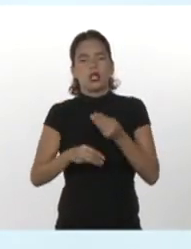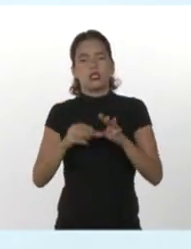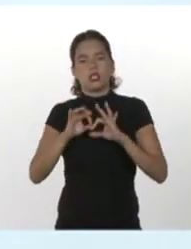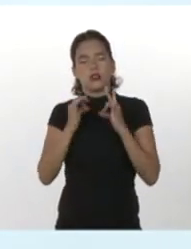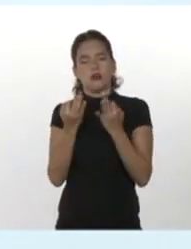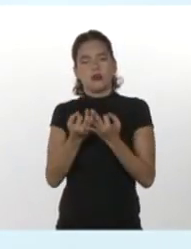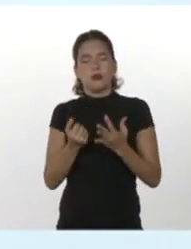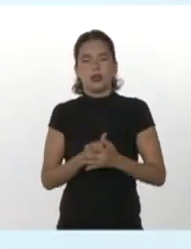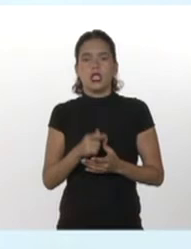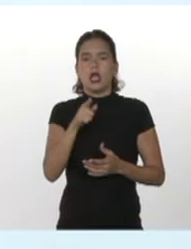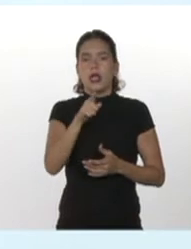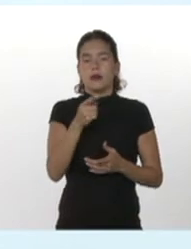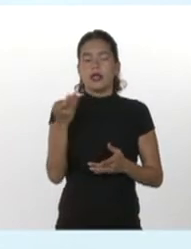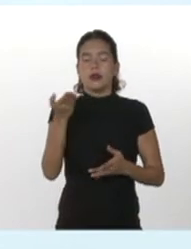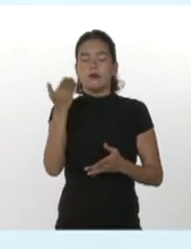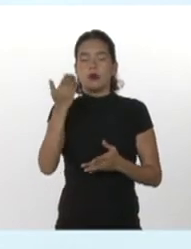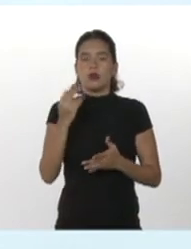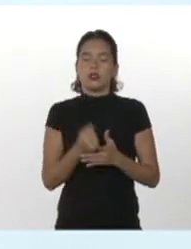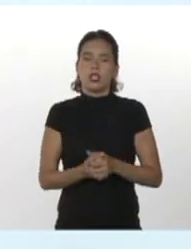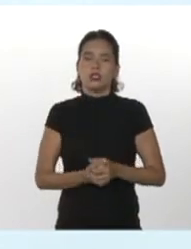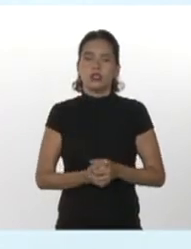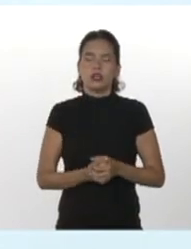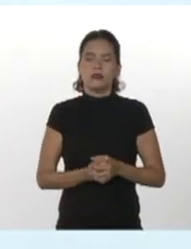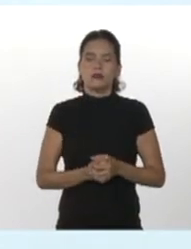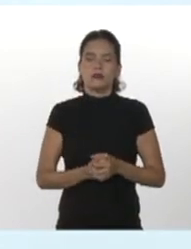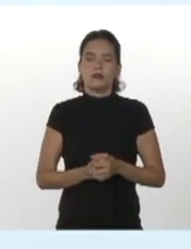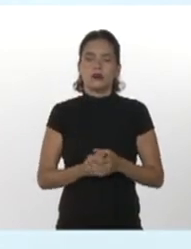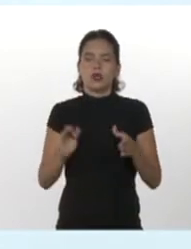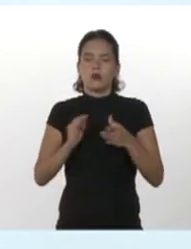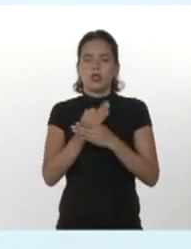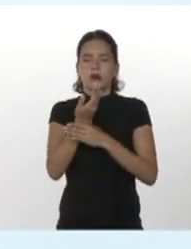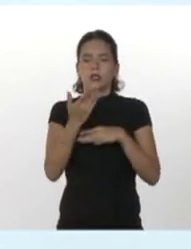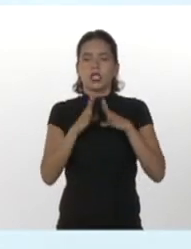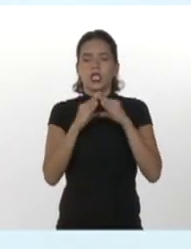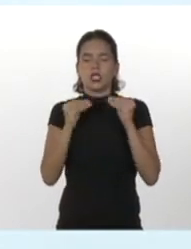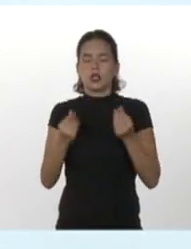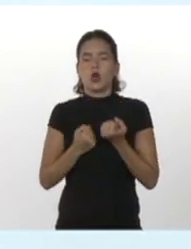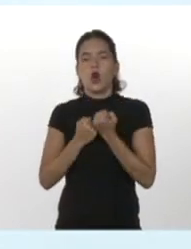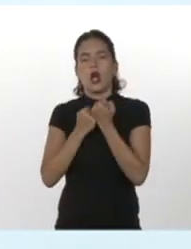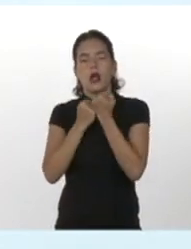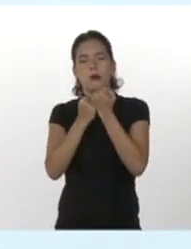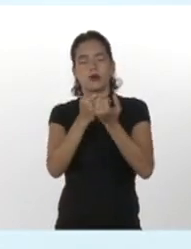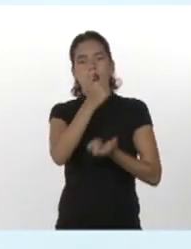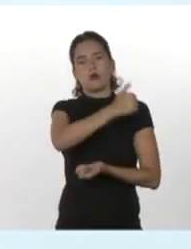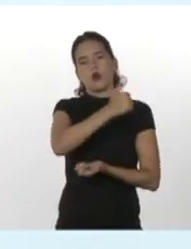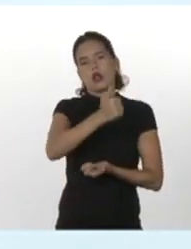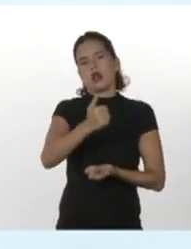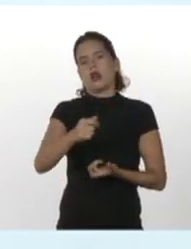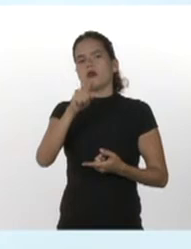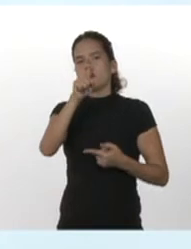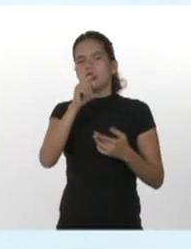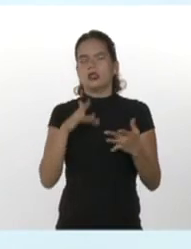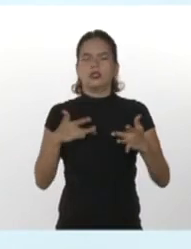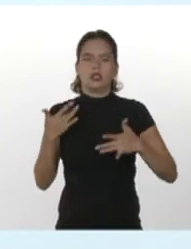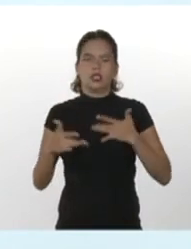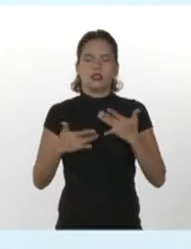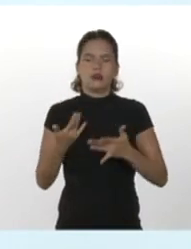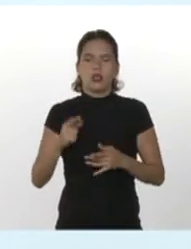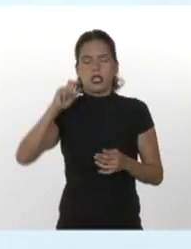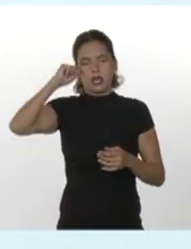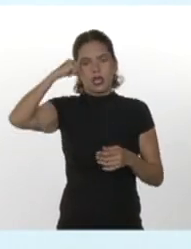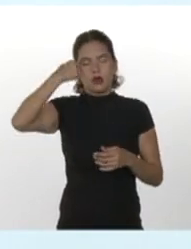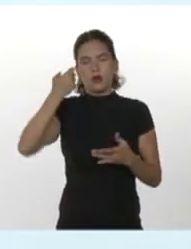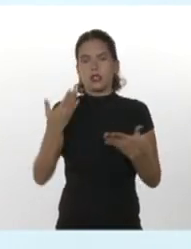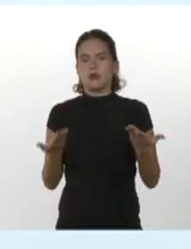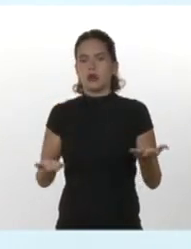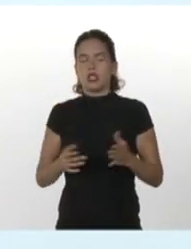familia, es bien importante y es fundamental que todos apoyemos cada una de estas actividades.